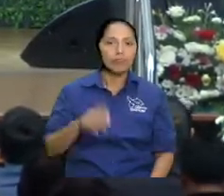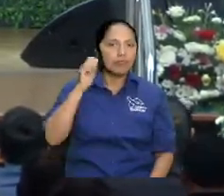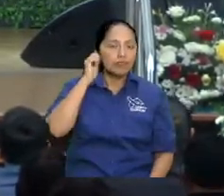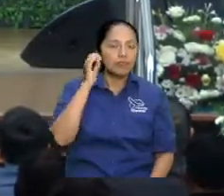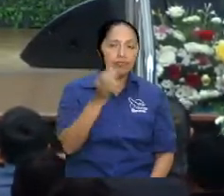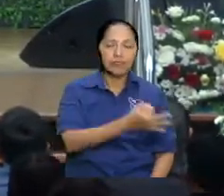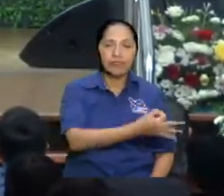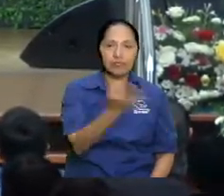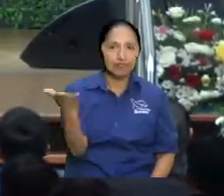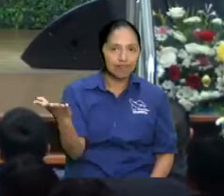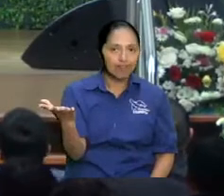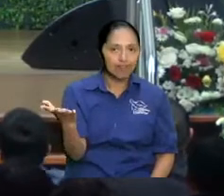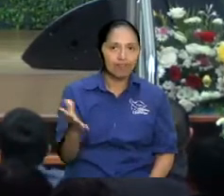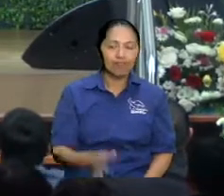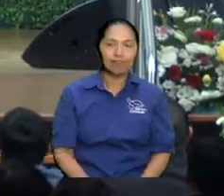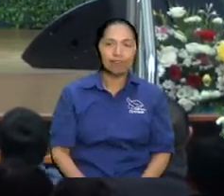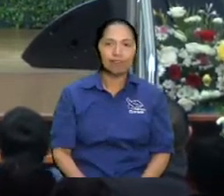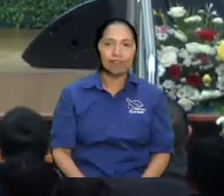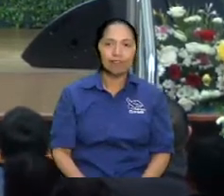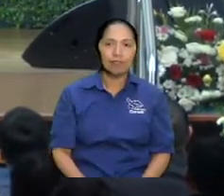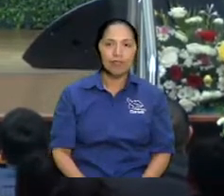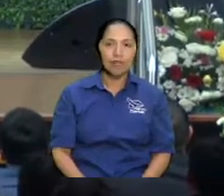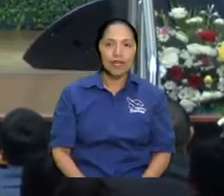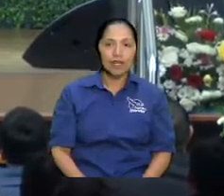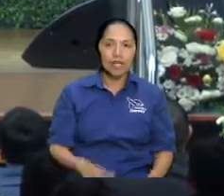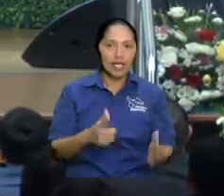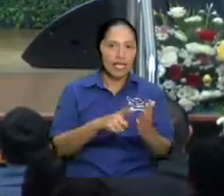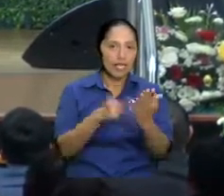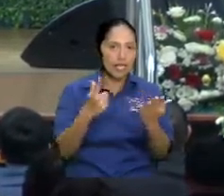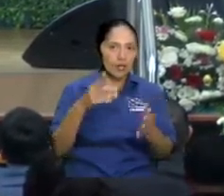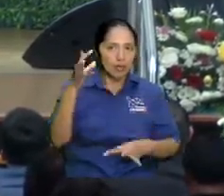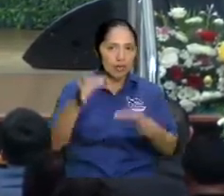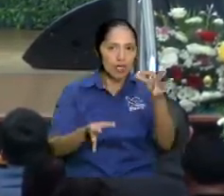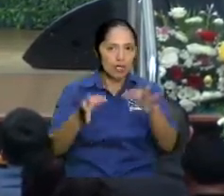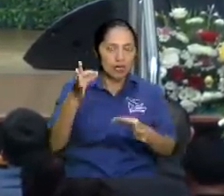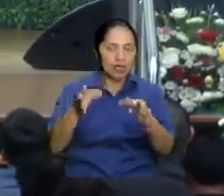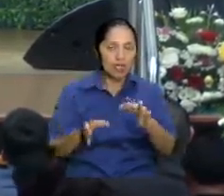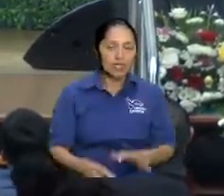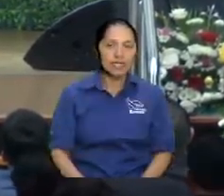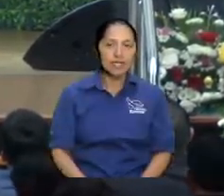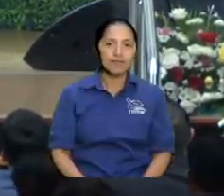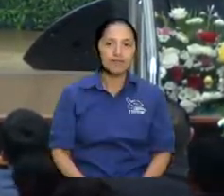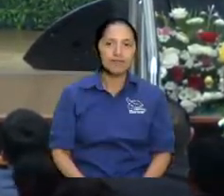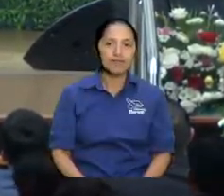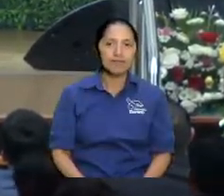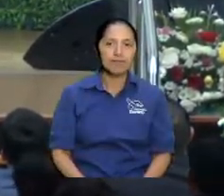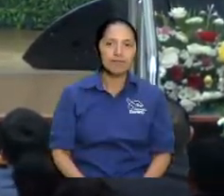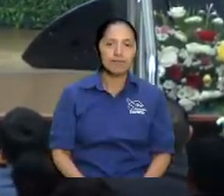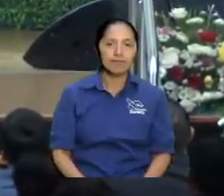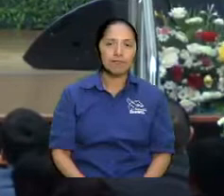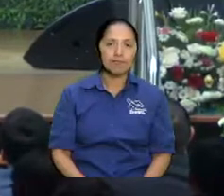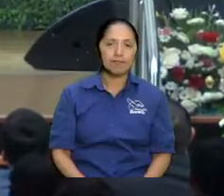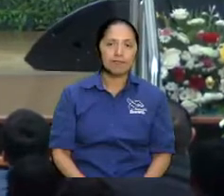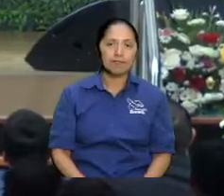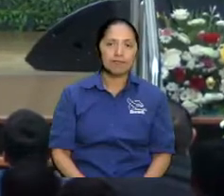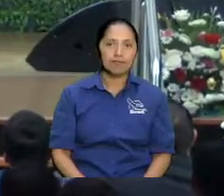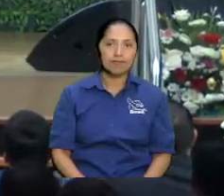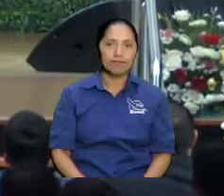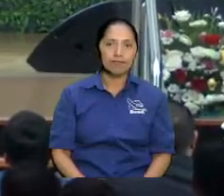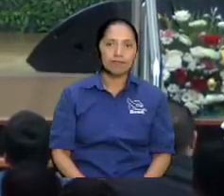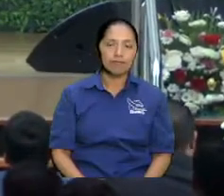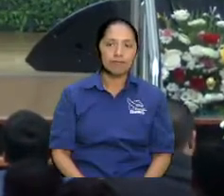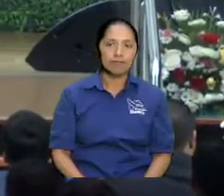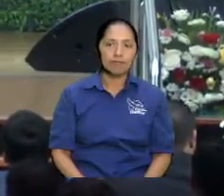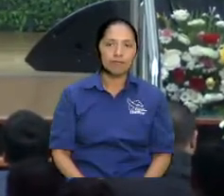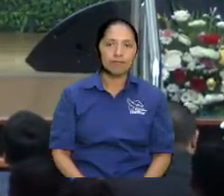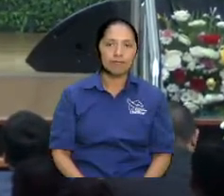¿Es 7 o 6? Sí, ¿verdad usted? Bueno. Le habían quitado